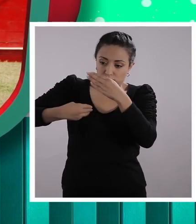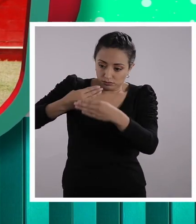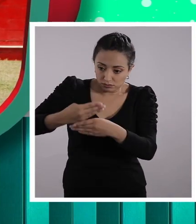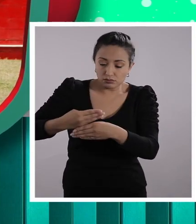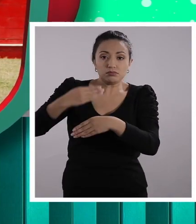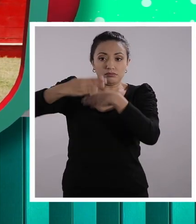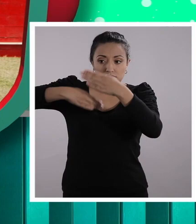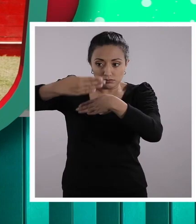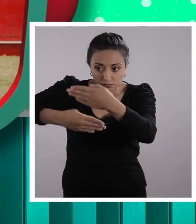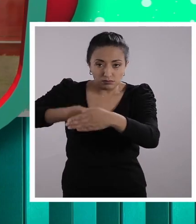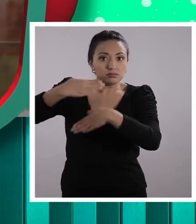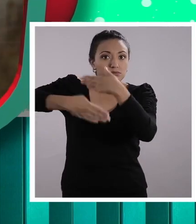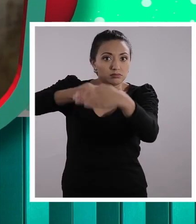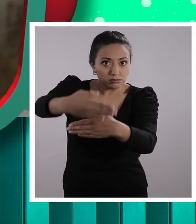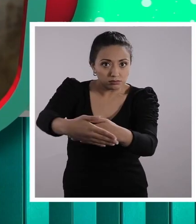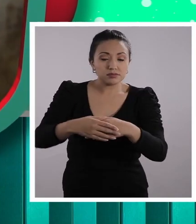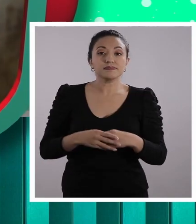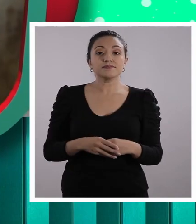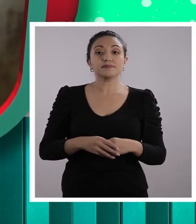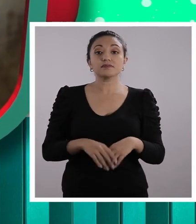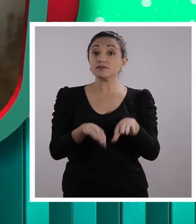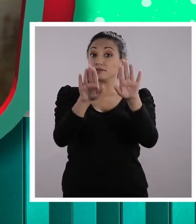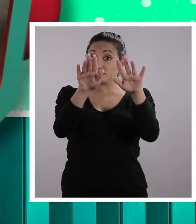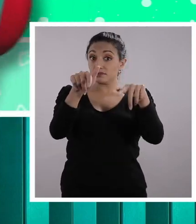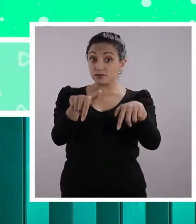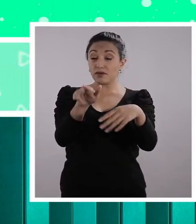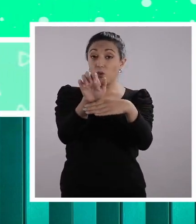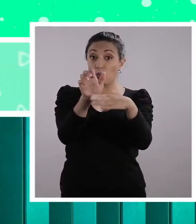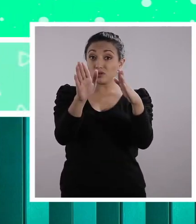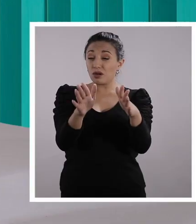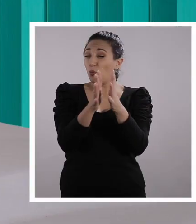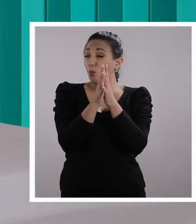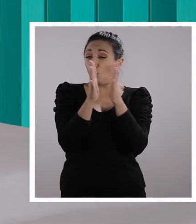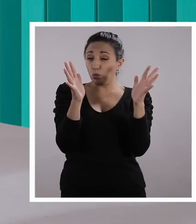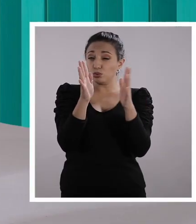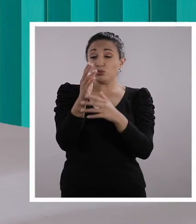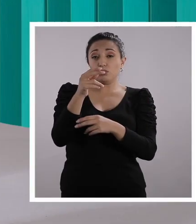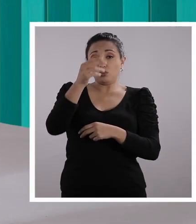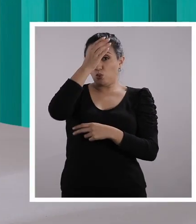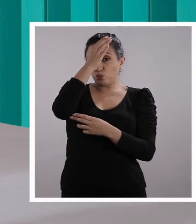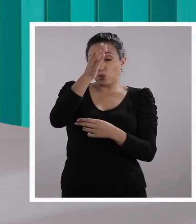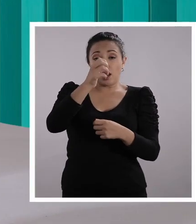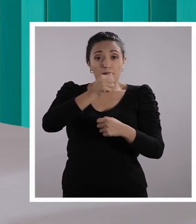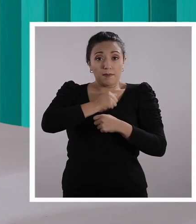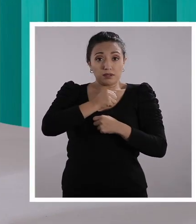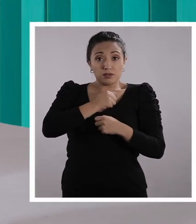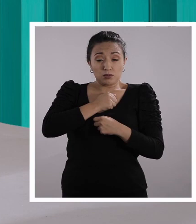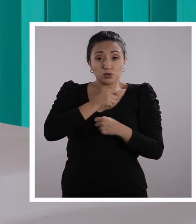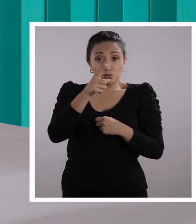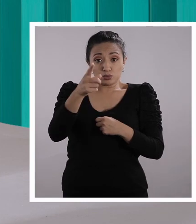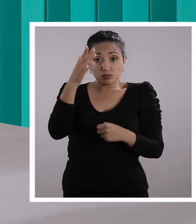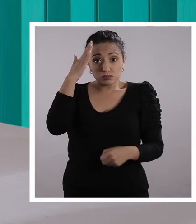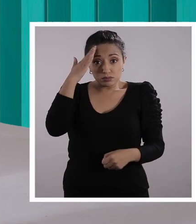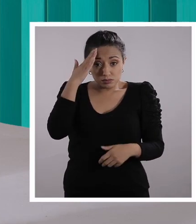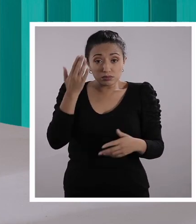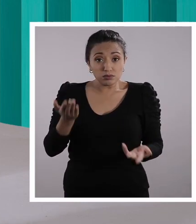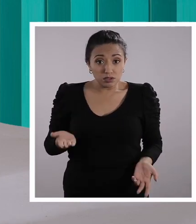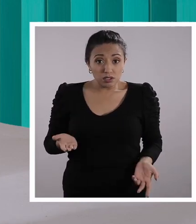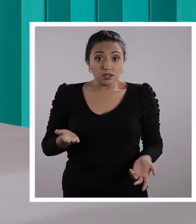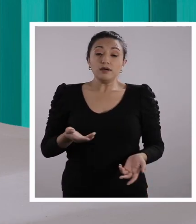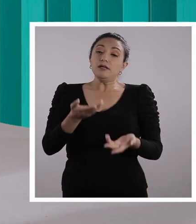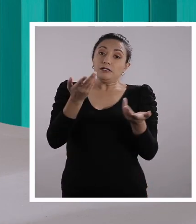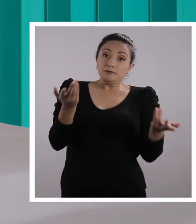transmitido a las generaciones presentes como ecuatorianos tenemos mucho patrimonio cultural ustedes han